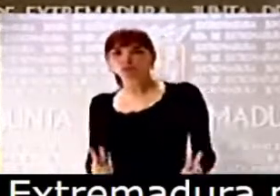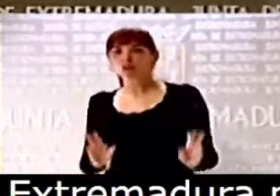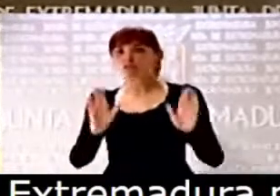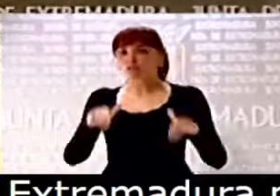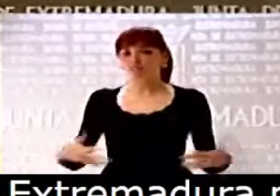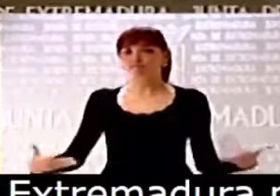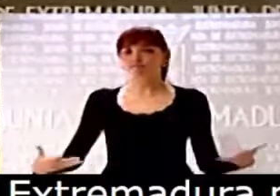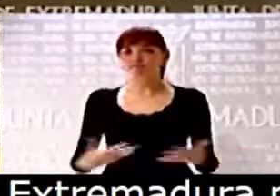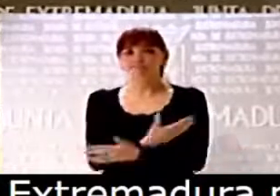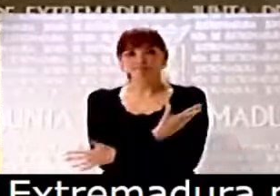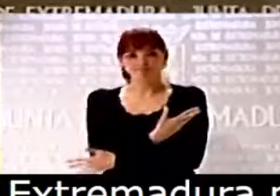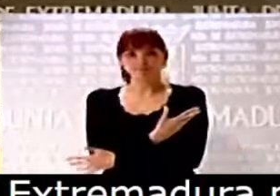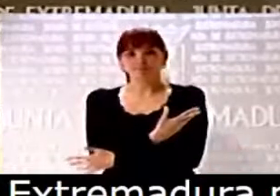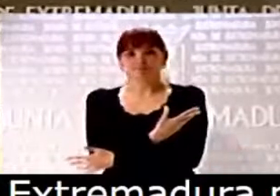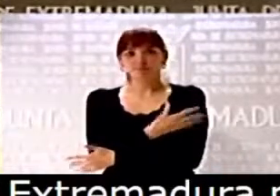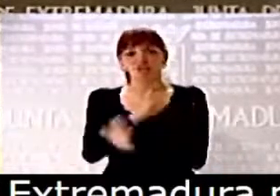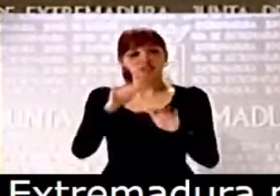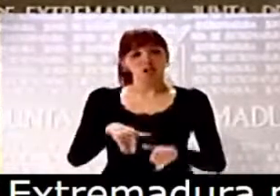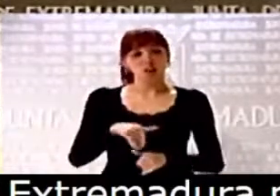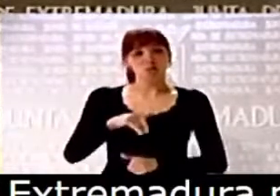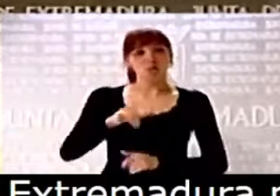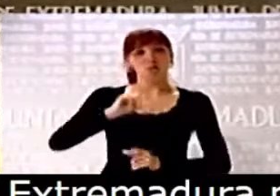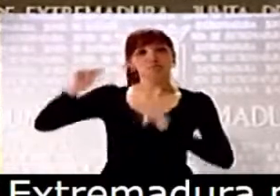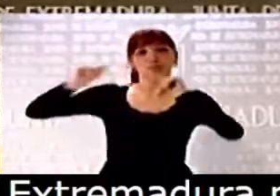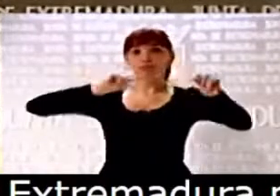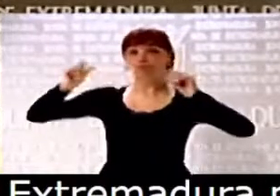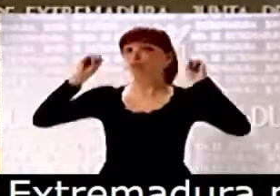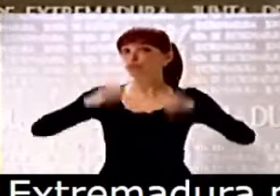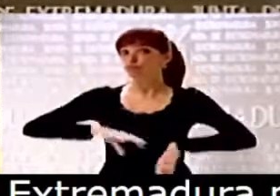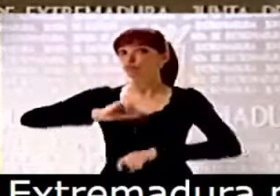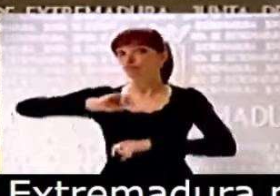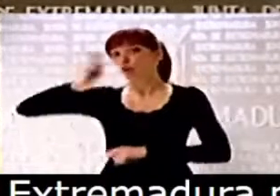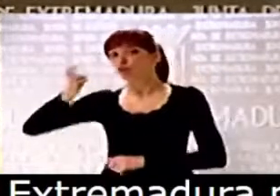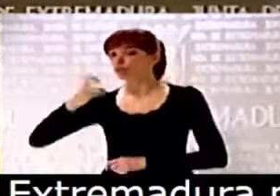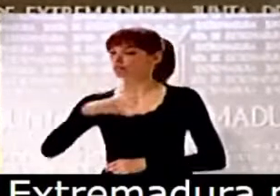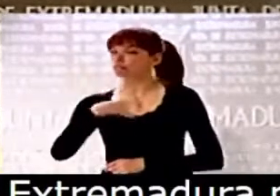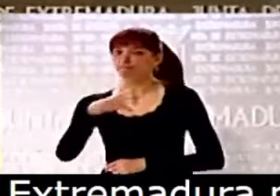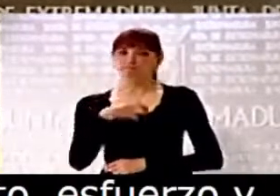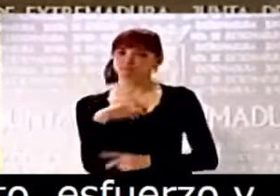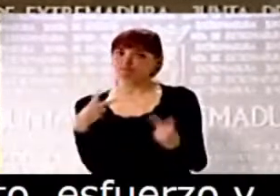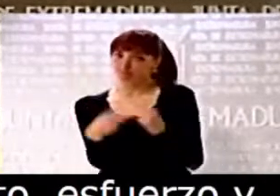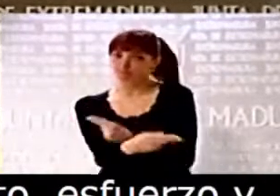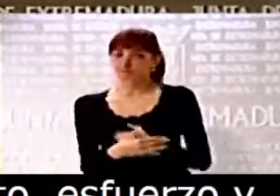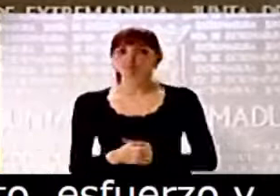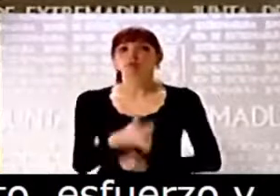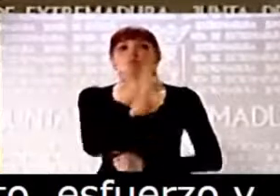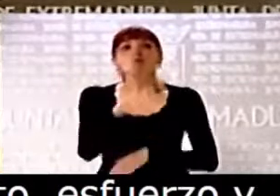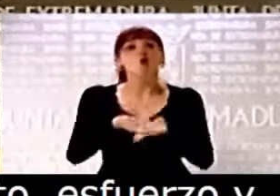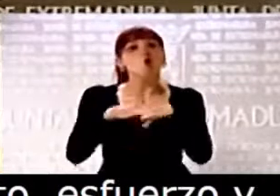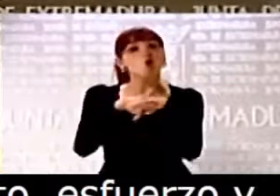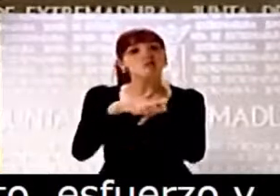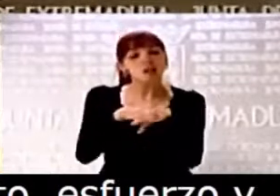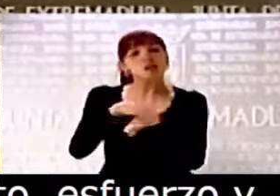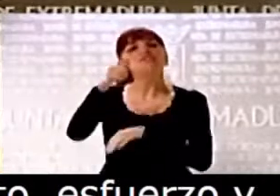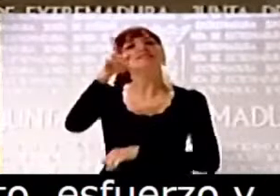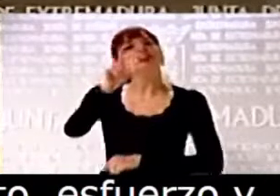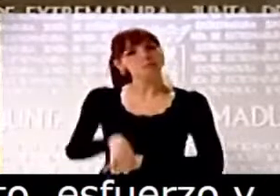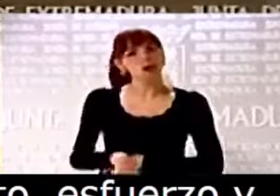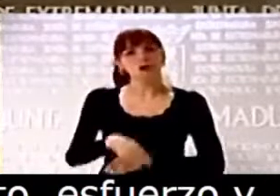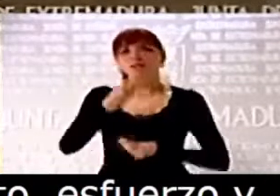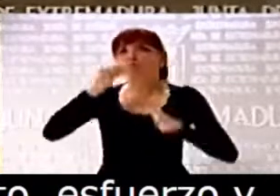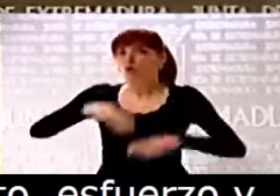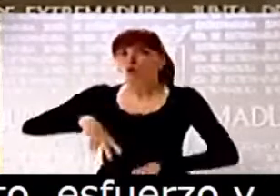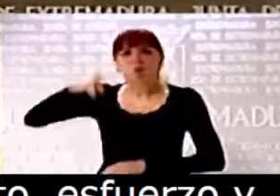acaban permanentemente en otros lugares geográficos. Por eso este Gobierno hará también una inversión histórica